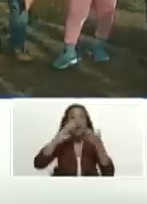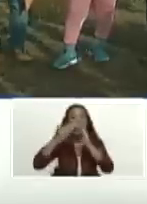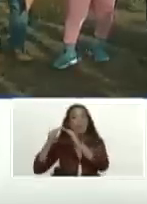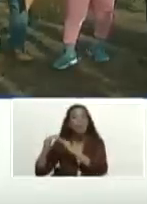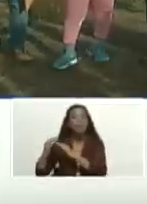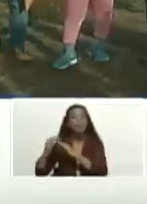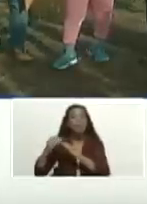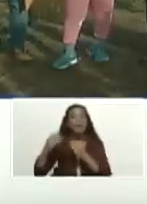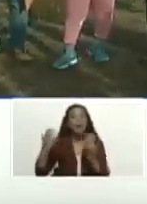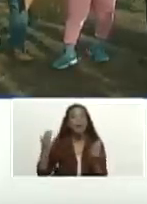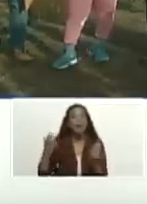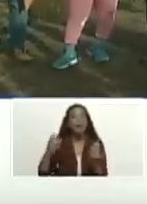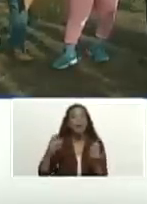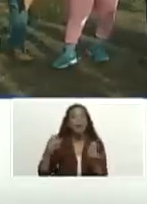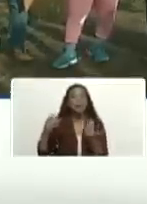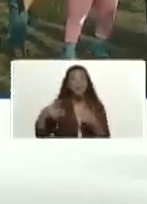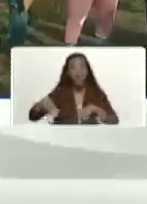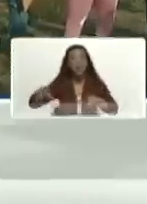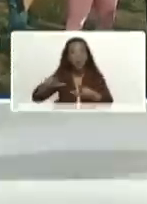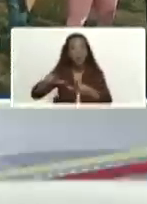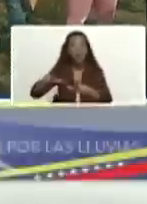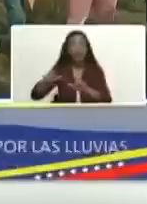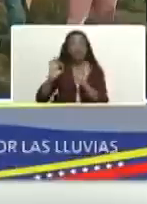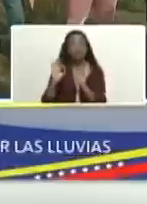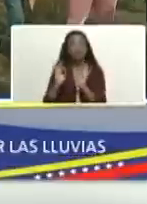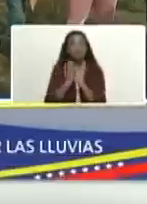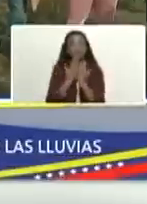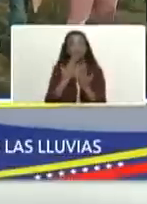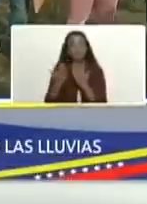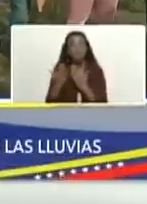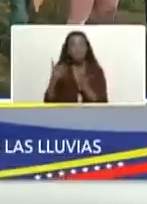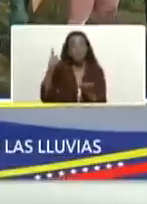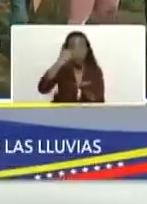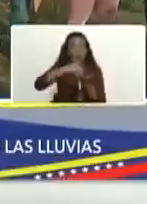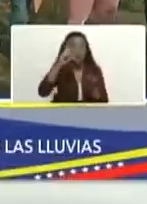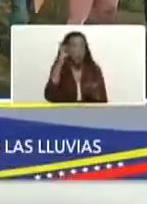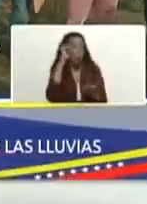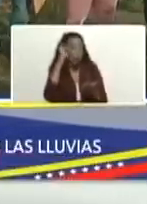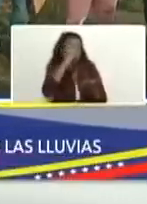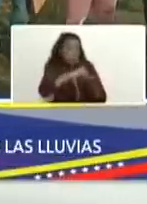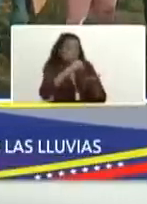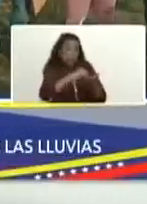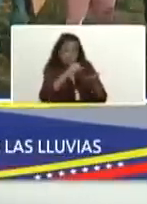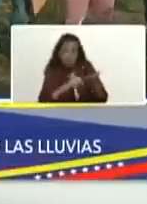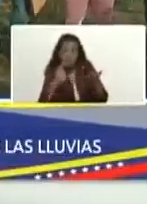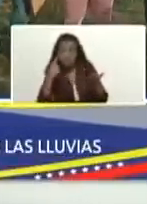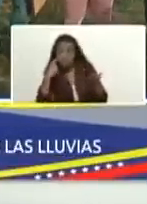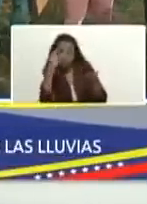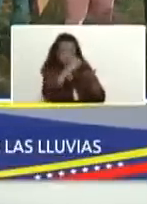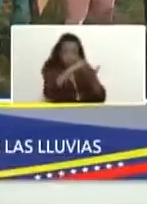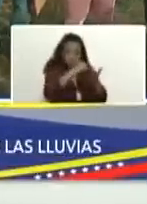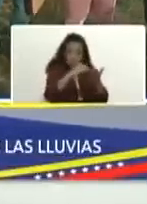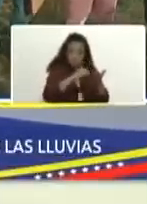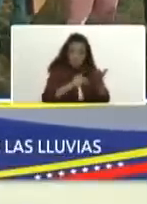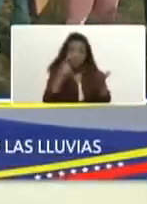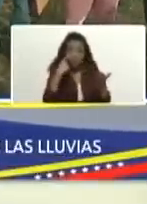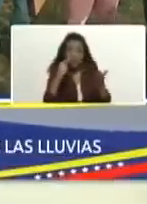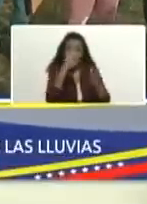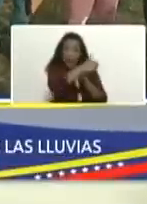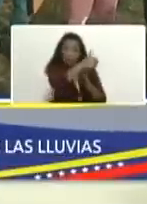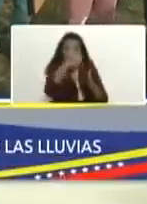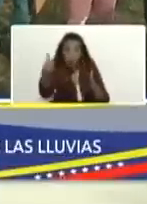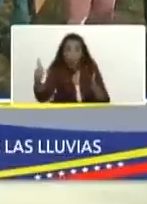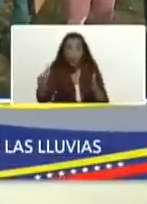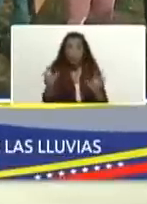de Ezequiel Zamora he tomado nota y he escuchado y aquí hemos tomado nota de cada